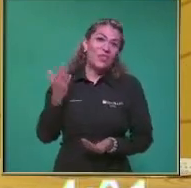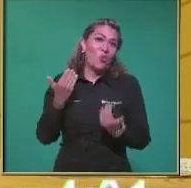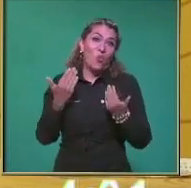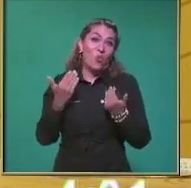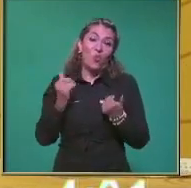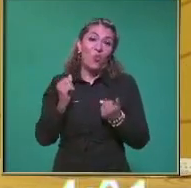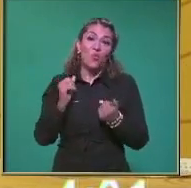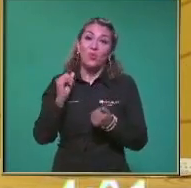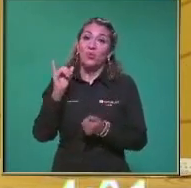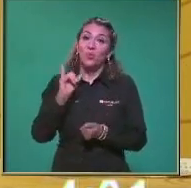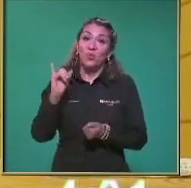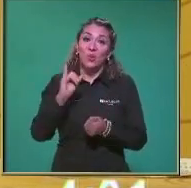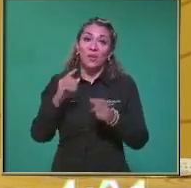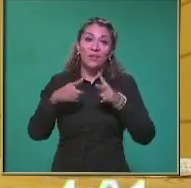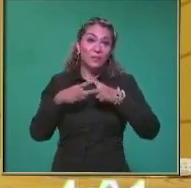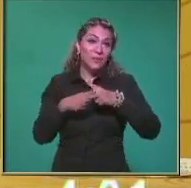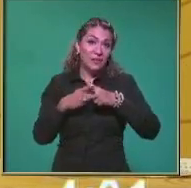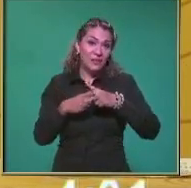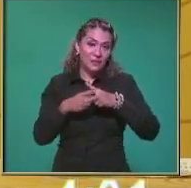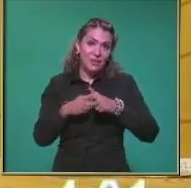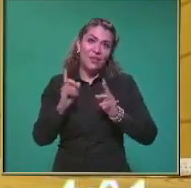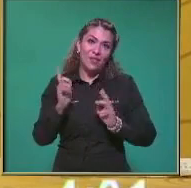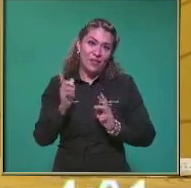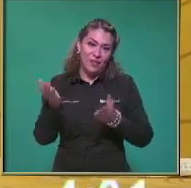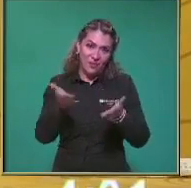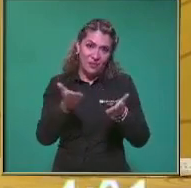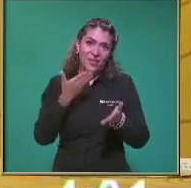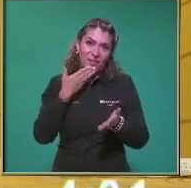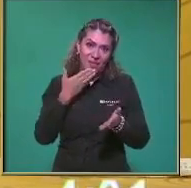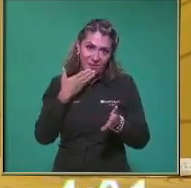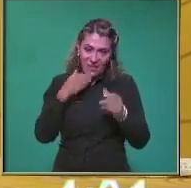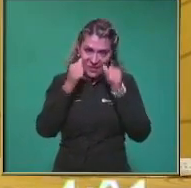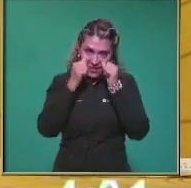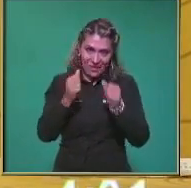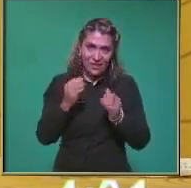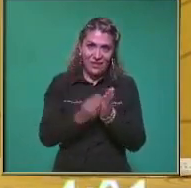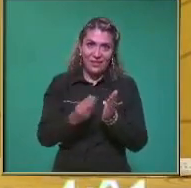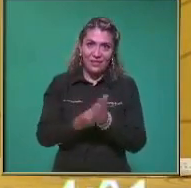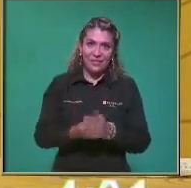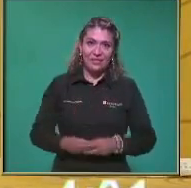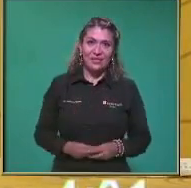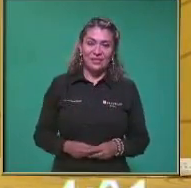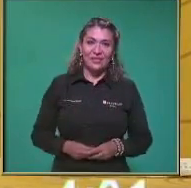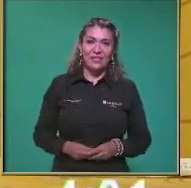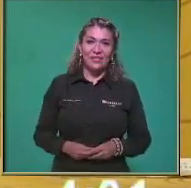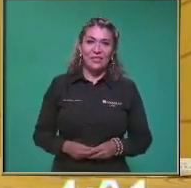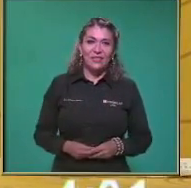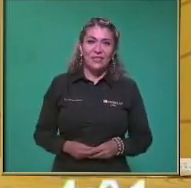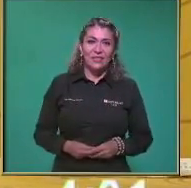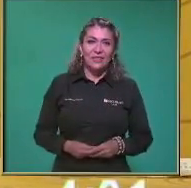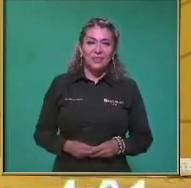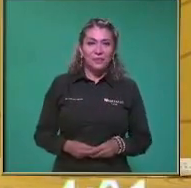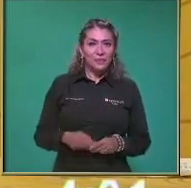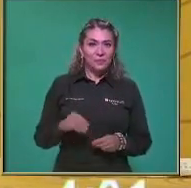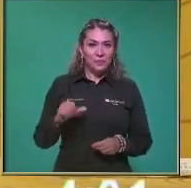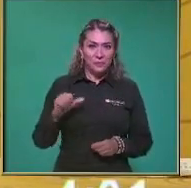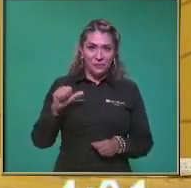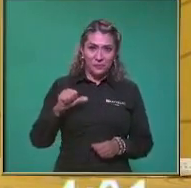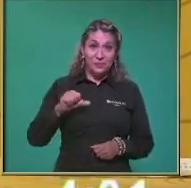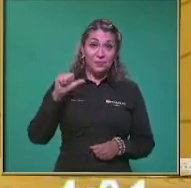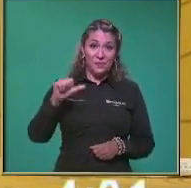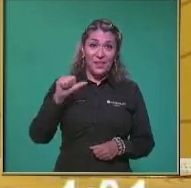en directo, pero yo espero que hayan estado muy atentos a sus clases. Entonces, chicos, recordemos que ese día 16, pues,